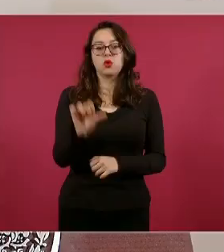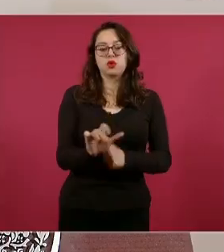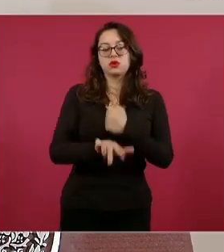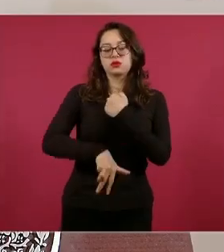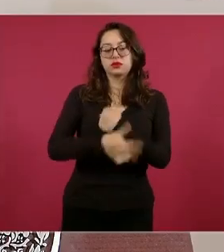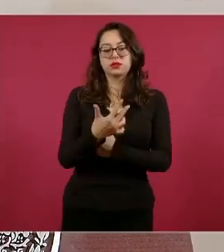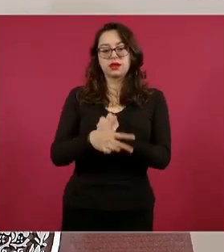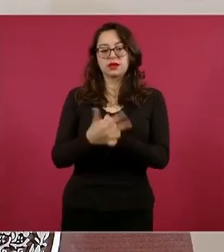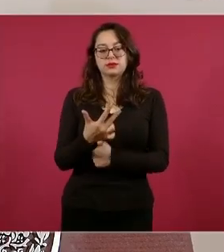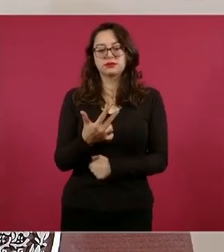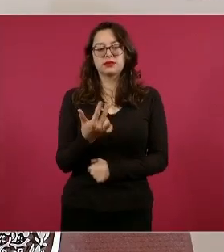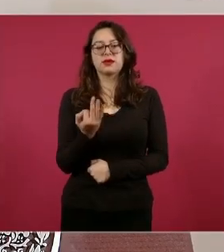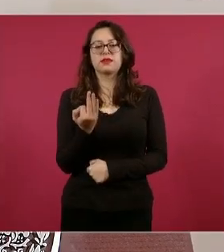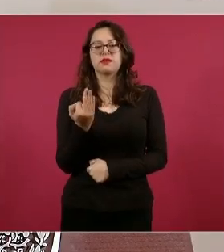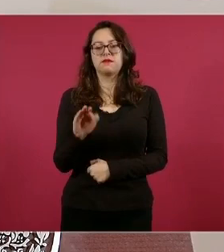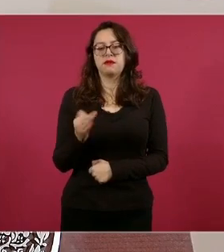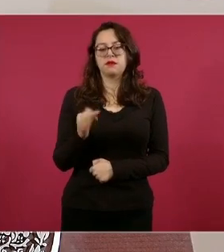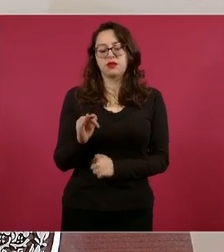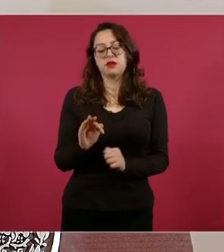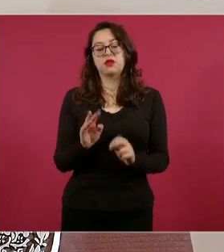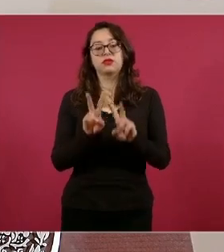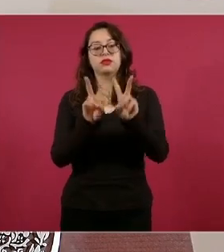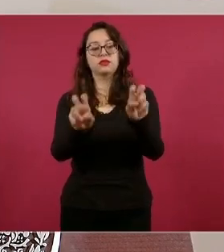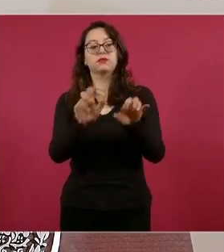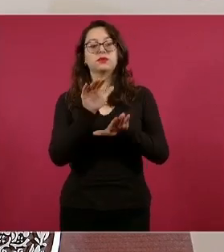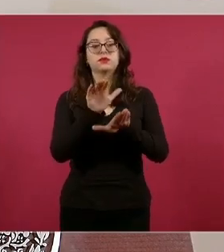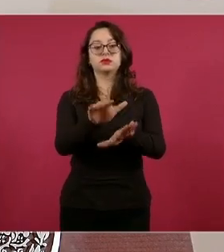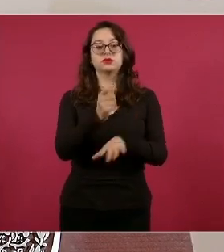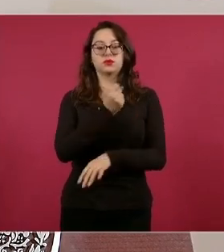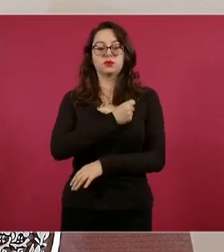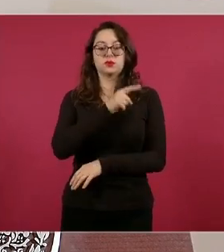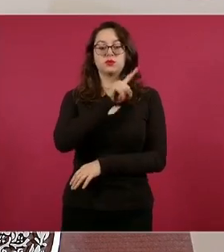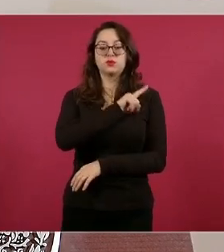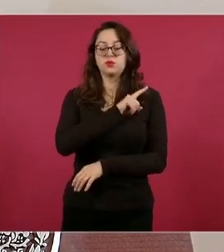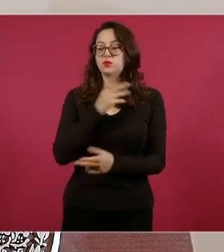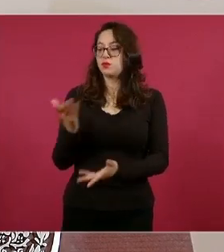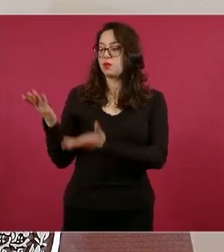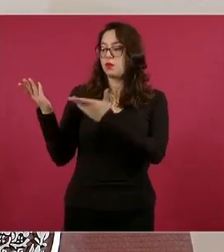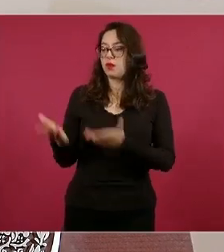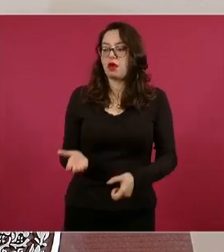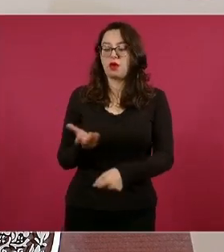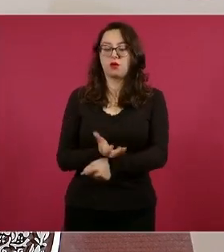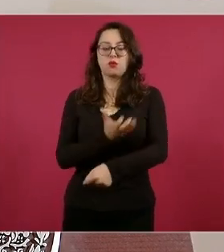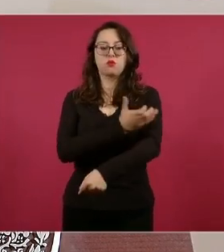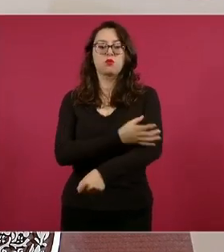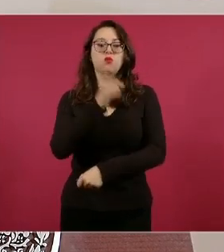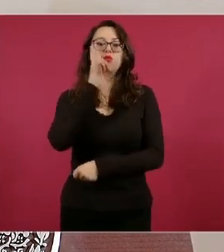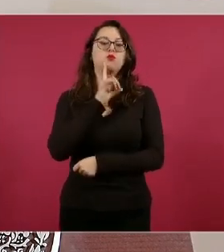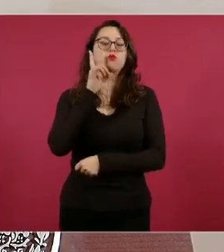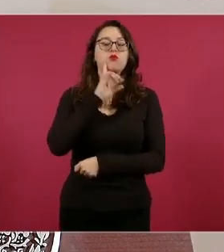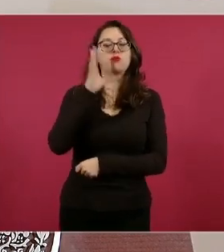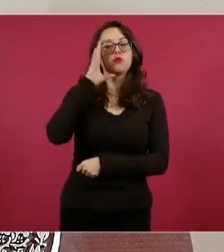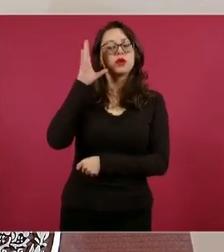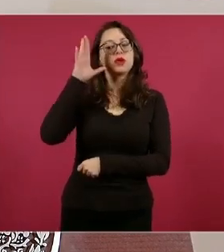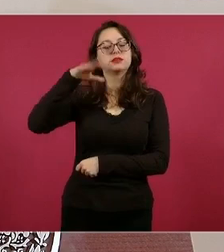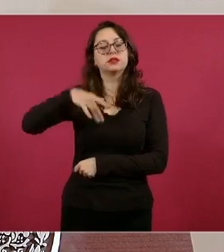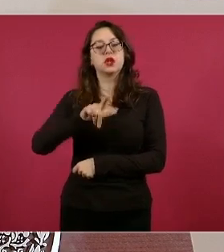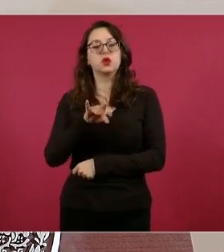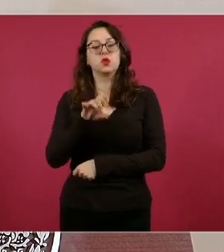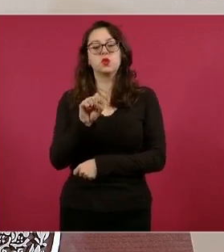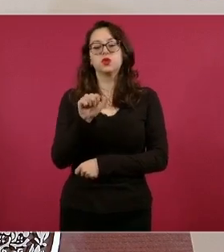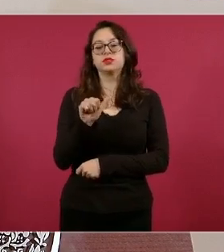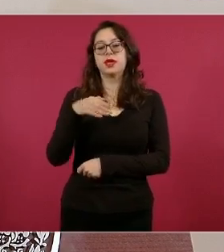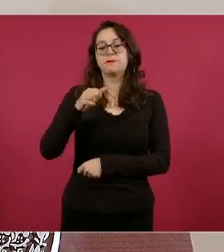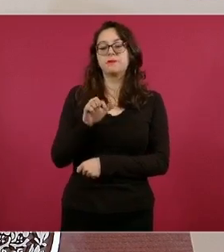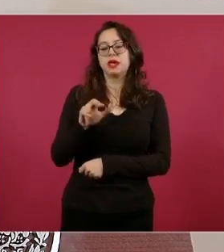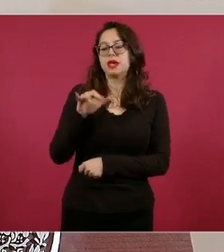febrero, en el Pulso de la Salud, la maestra Luisa María Alcalde dará seguimiento a las iniciativas